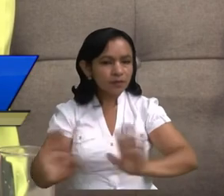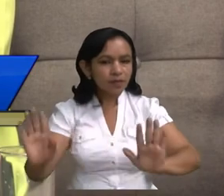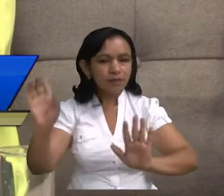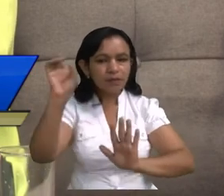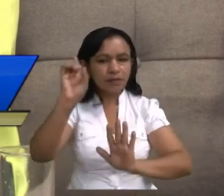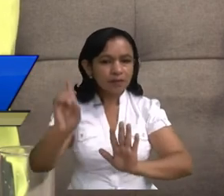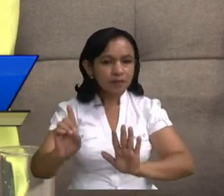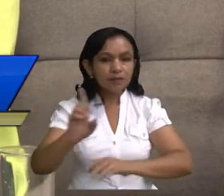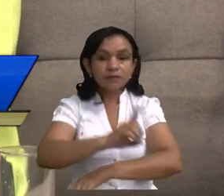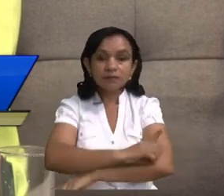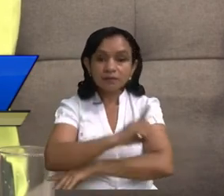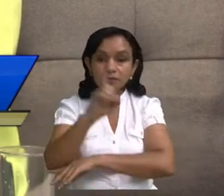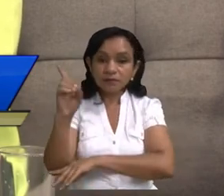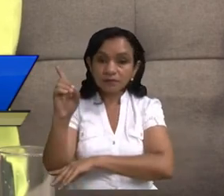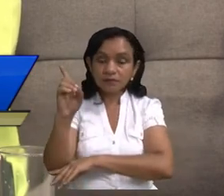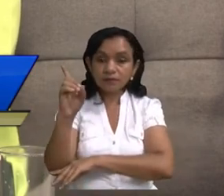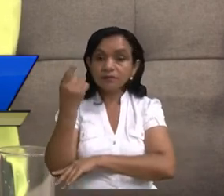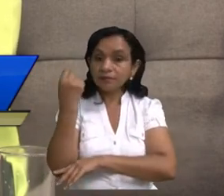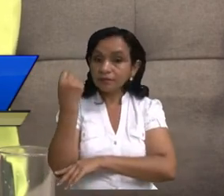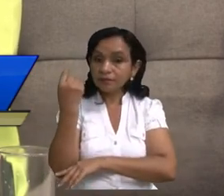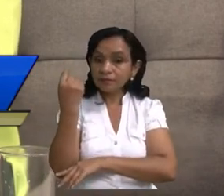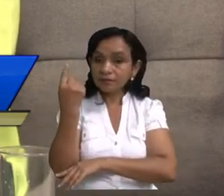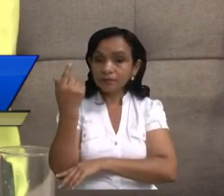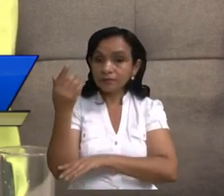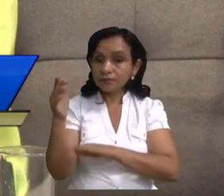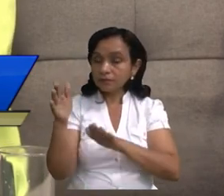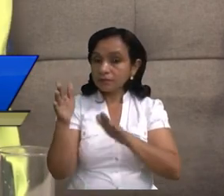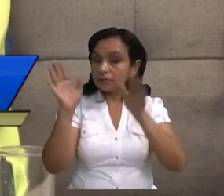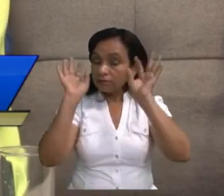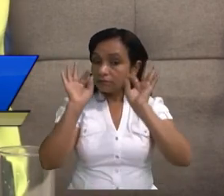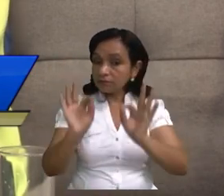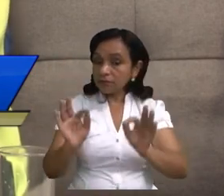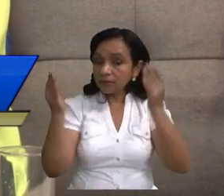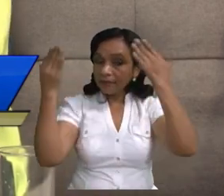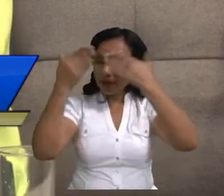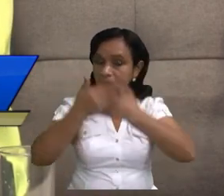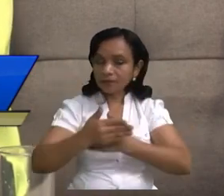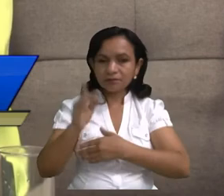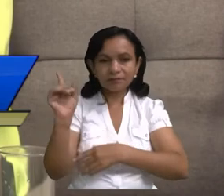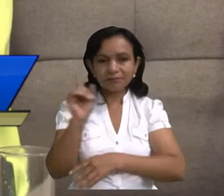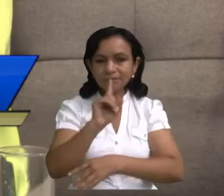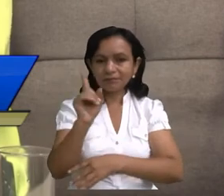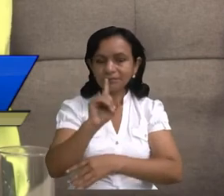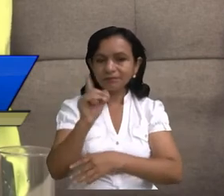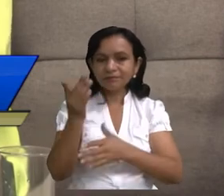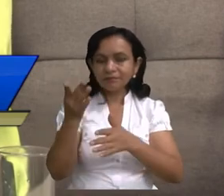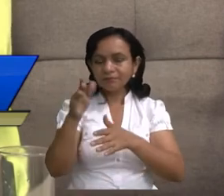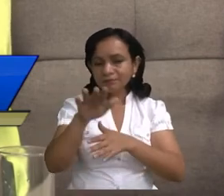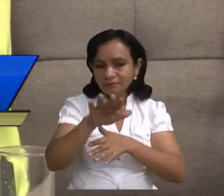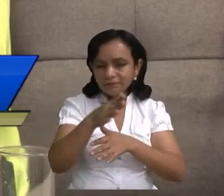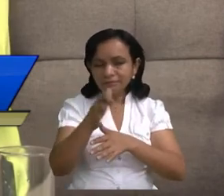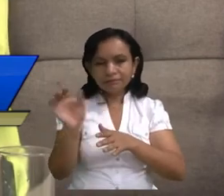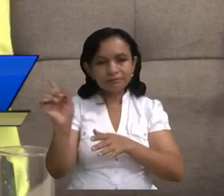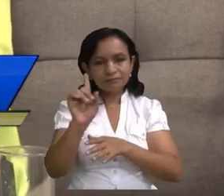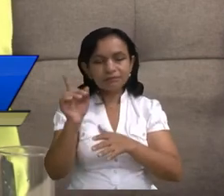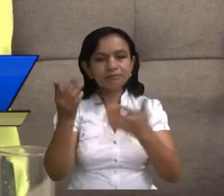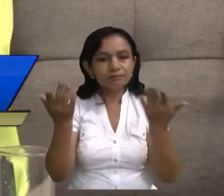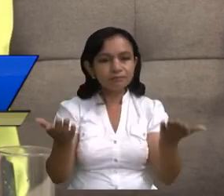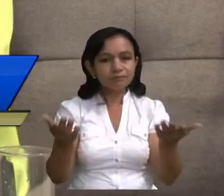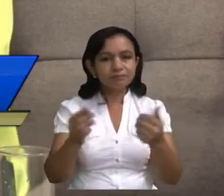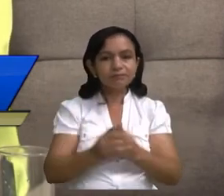porque todavía nosotros no, claro, estamos, claro, claro, normalidad total, también estamos regularizando.